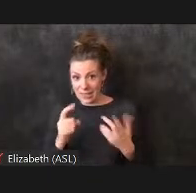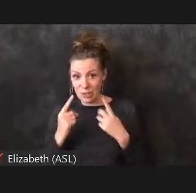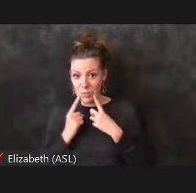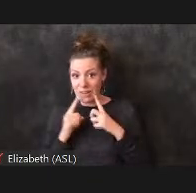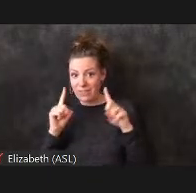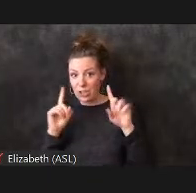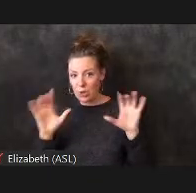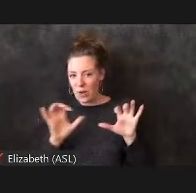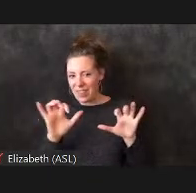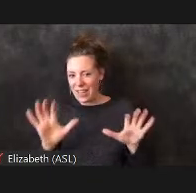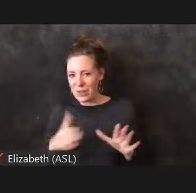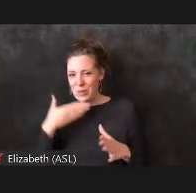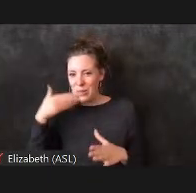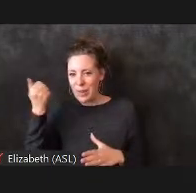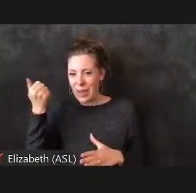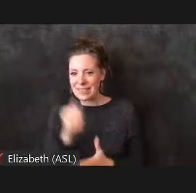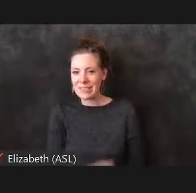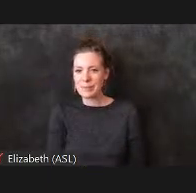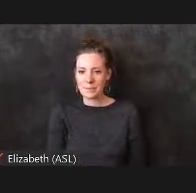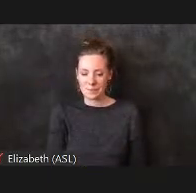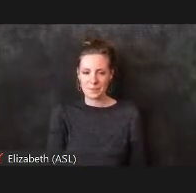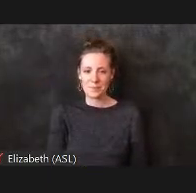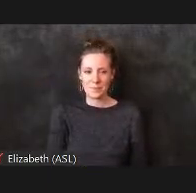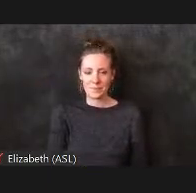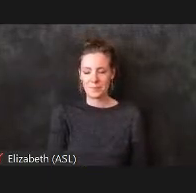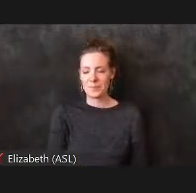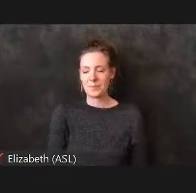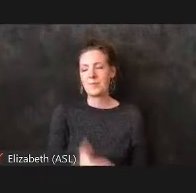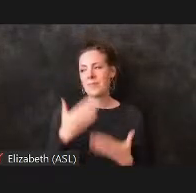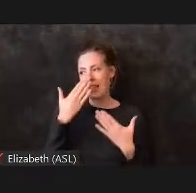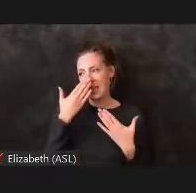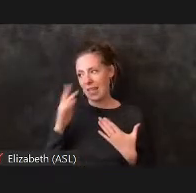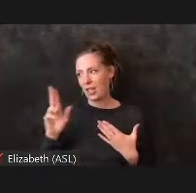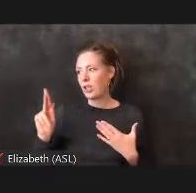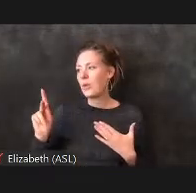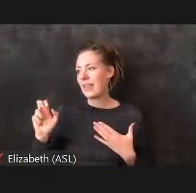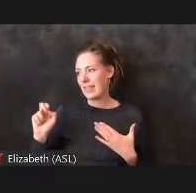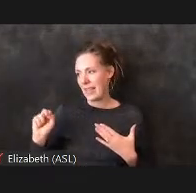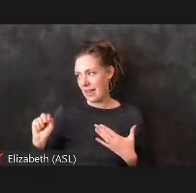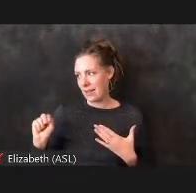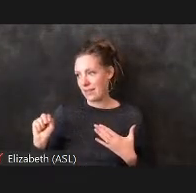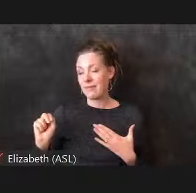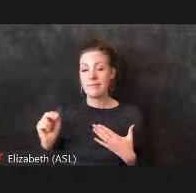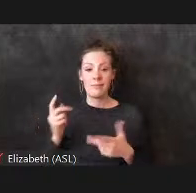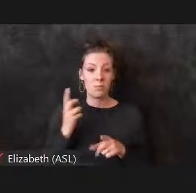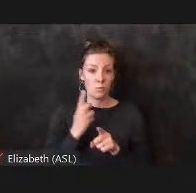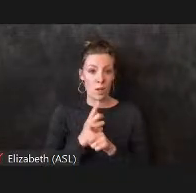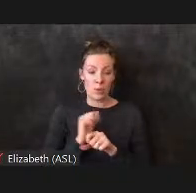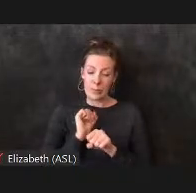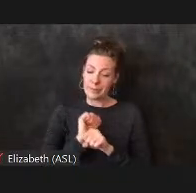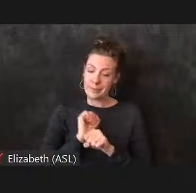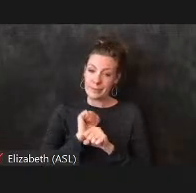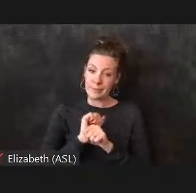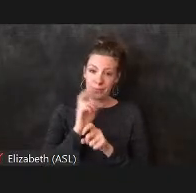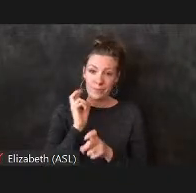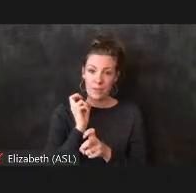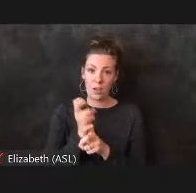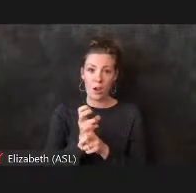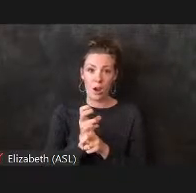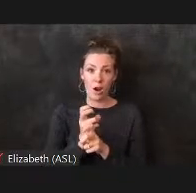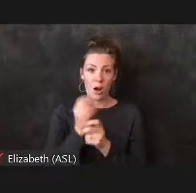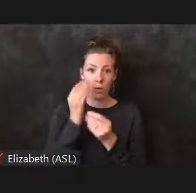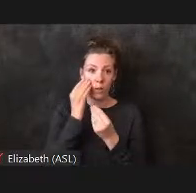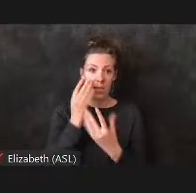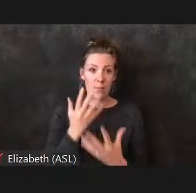Lo que queremos es de que nuestros compañeros estén seguros de lo que necesitan para hacer este trabajo. So, nuestros esfuerzos se